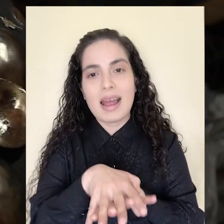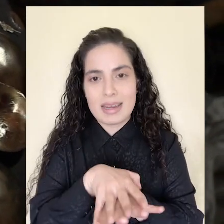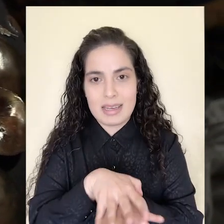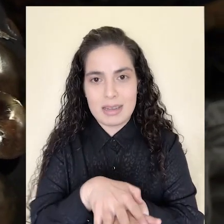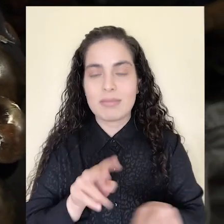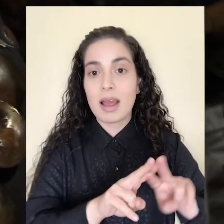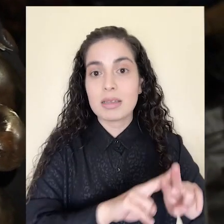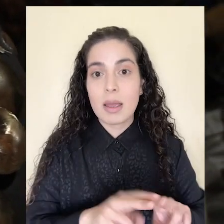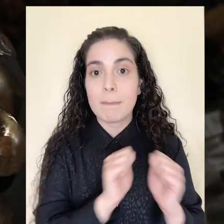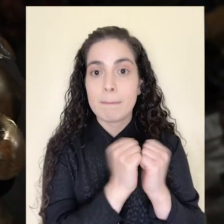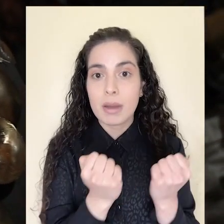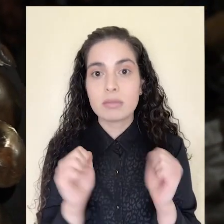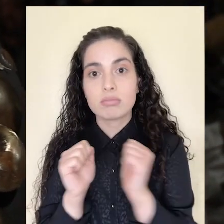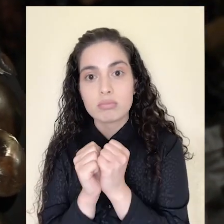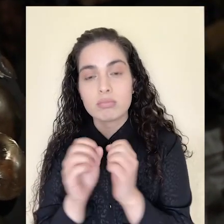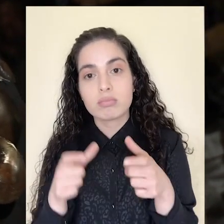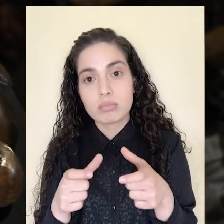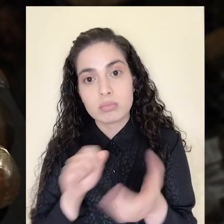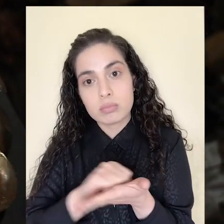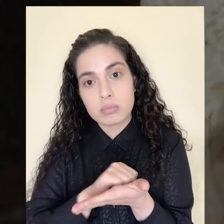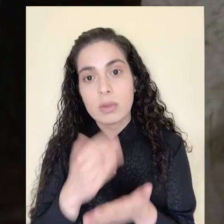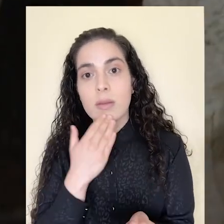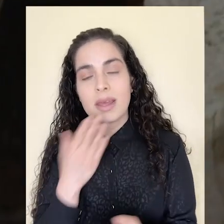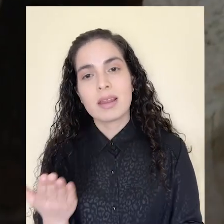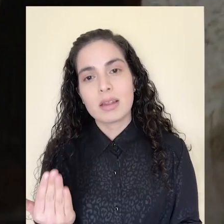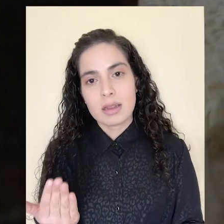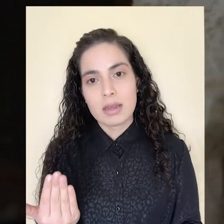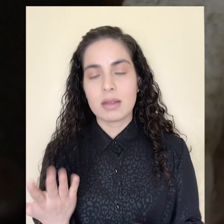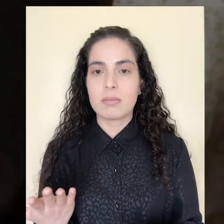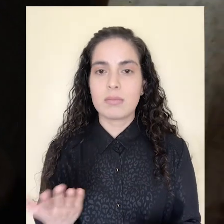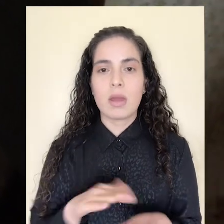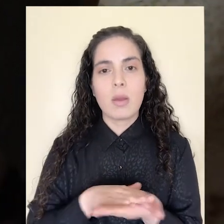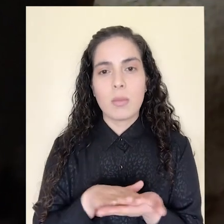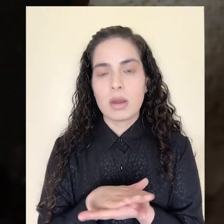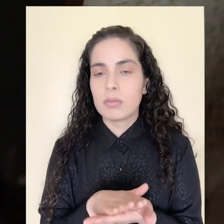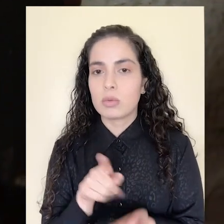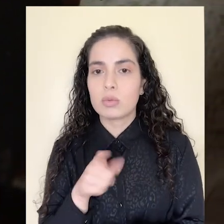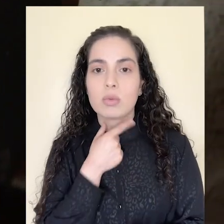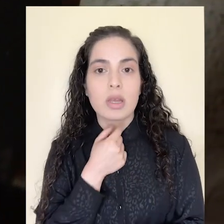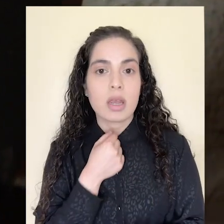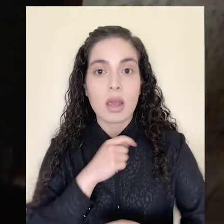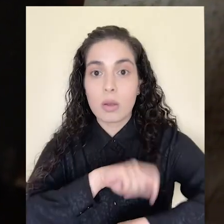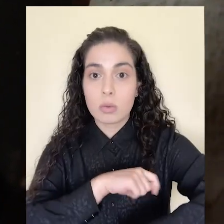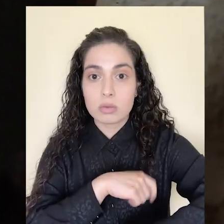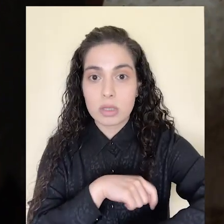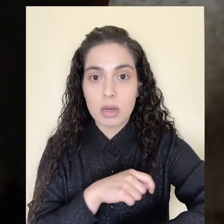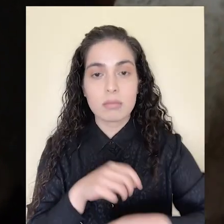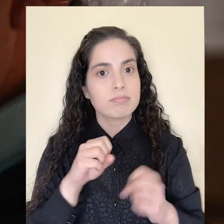que se llama, y con eso se hacía el pan, se hacía la sopaipilla y la tortilla. Antes, si tú querías el tema